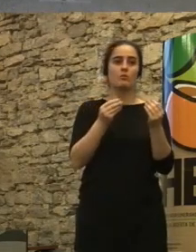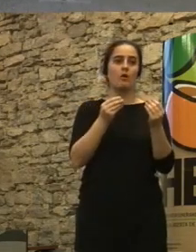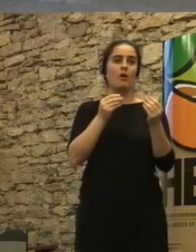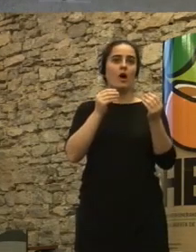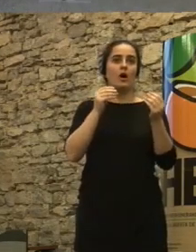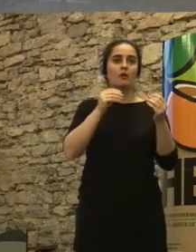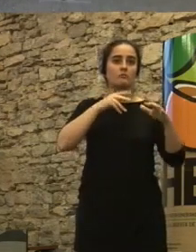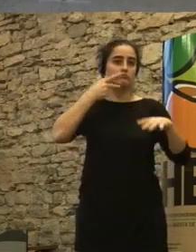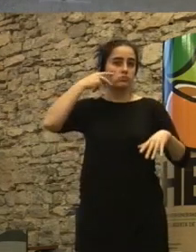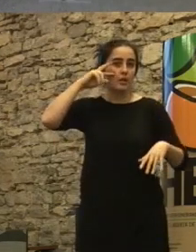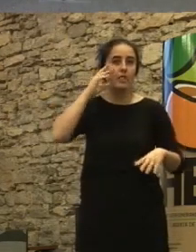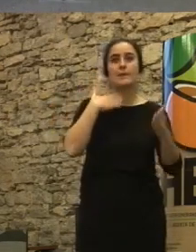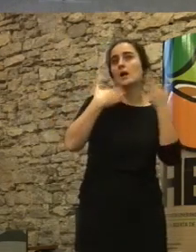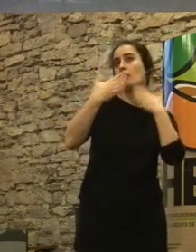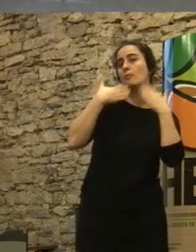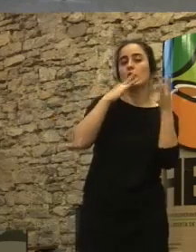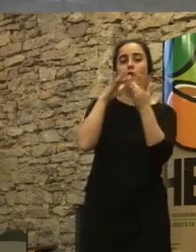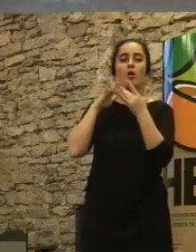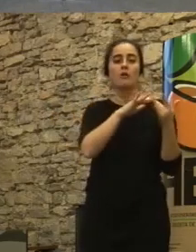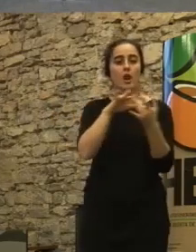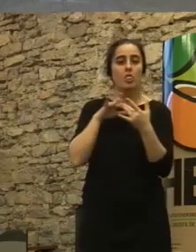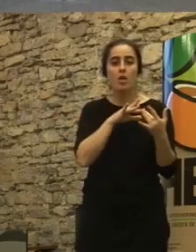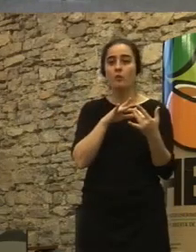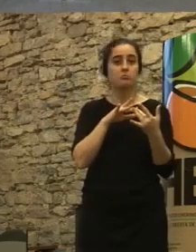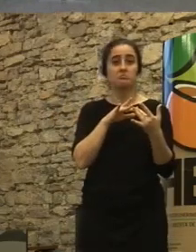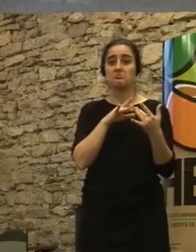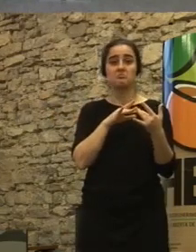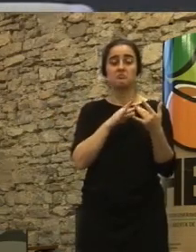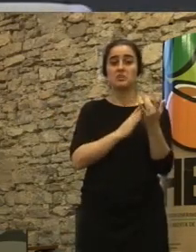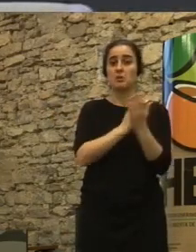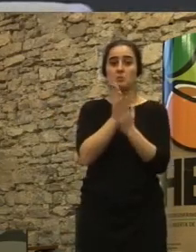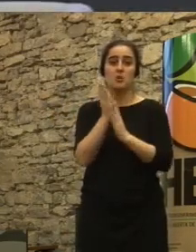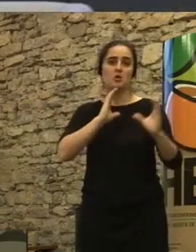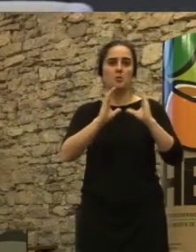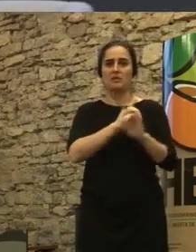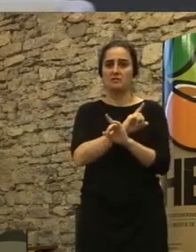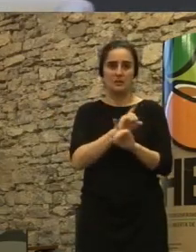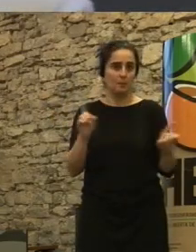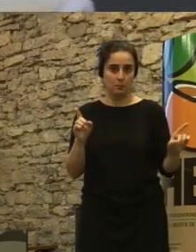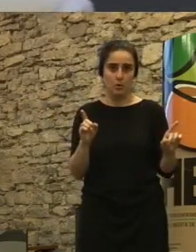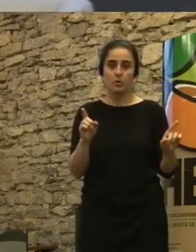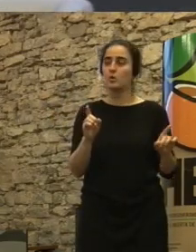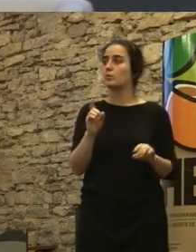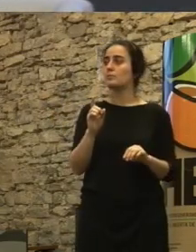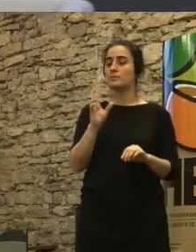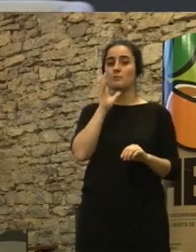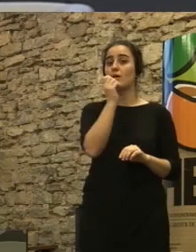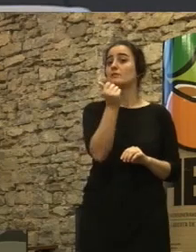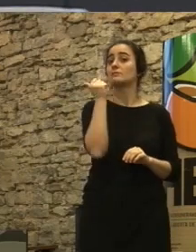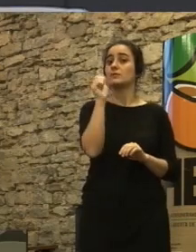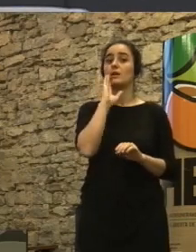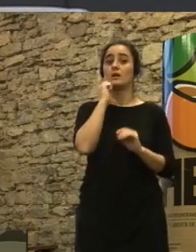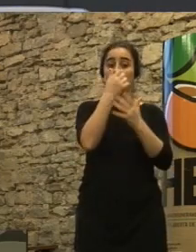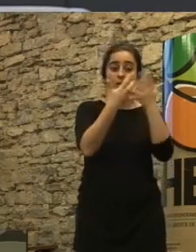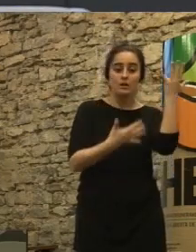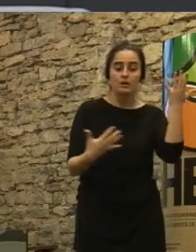entrenadas a la conversación y a la relación, ni siquiera con los medios de comunicación que deberían. De hecho, todos estos que están aquí